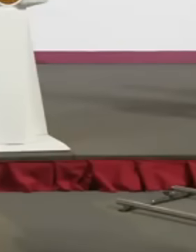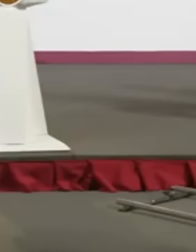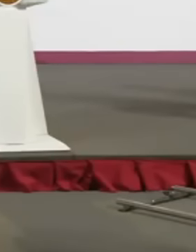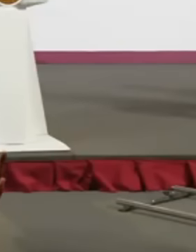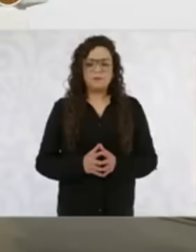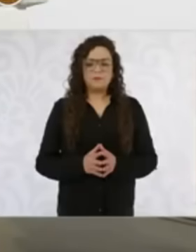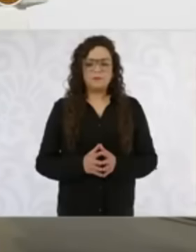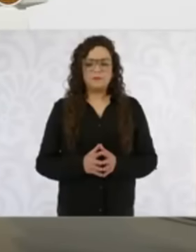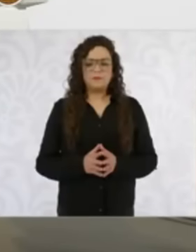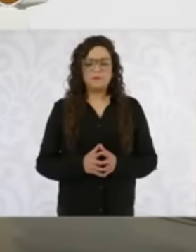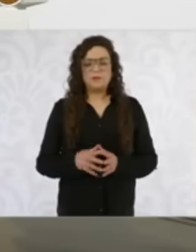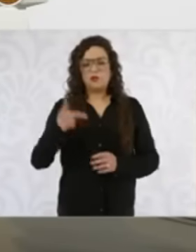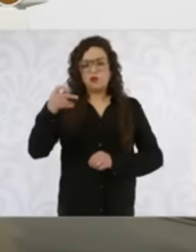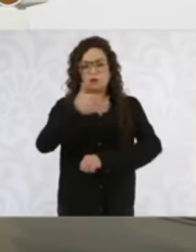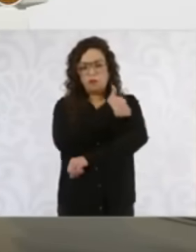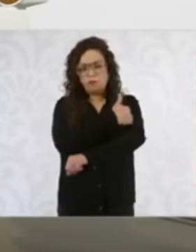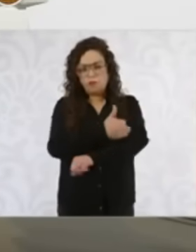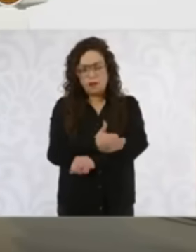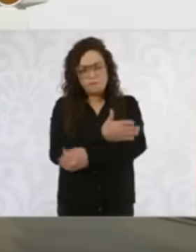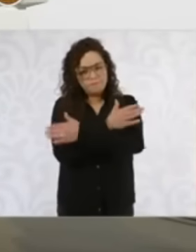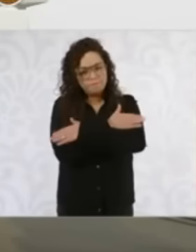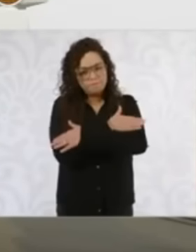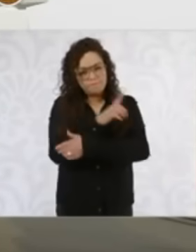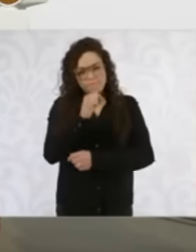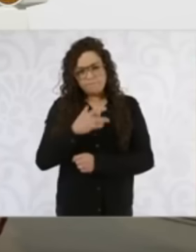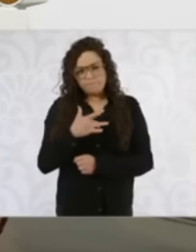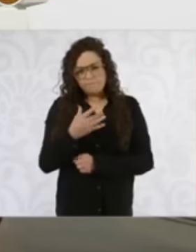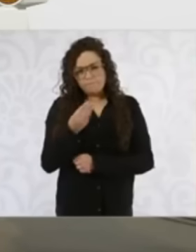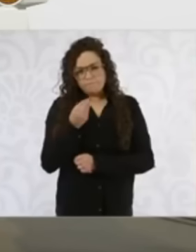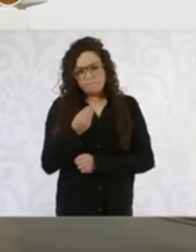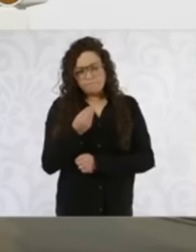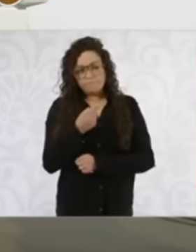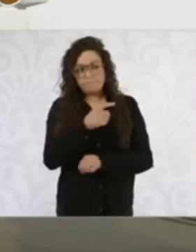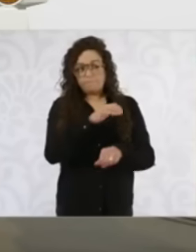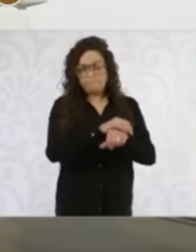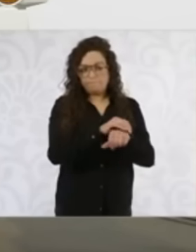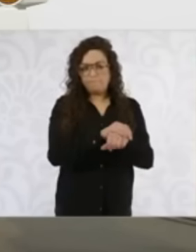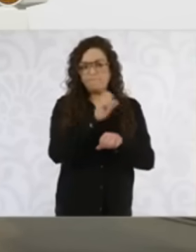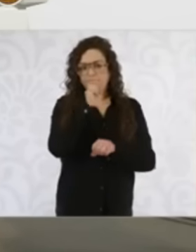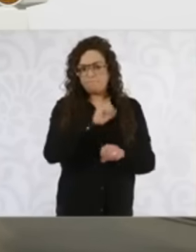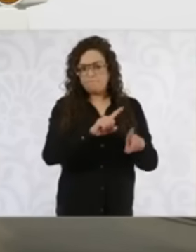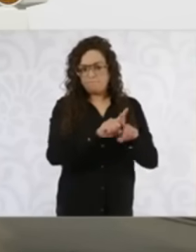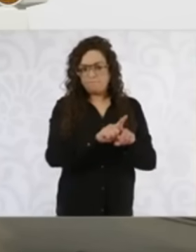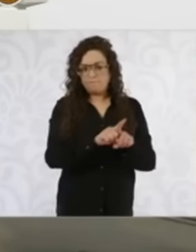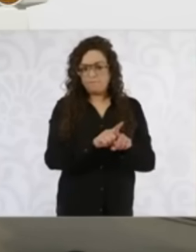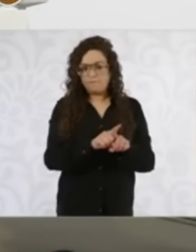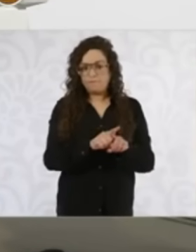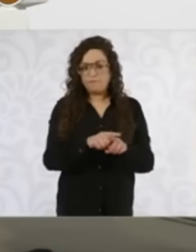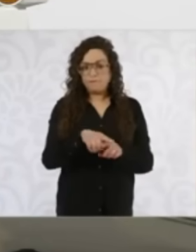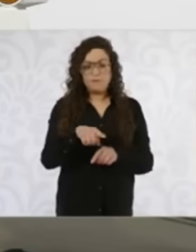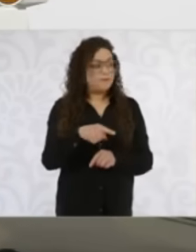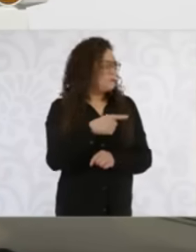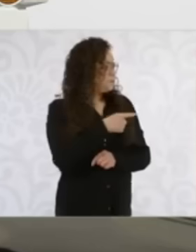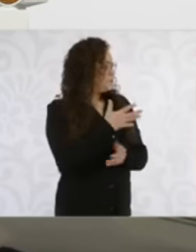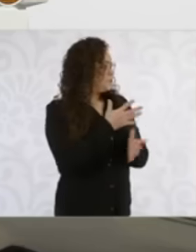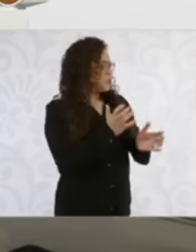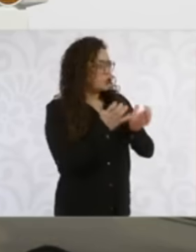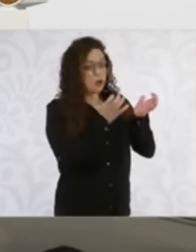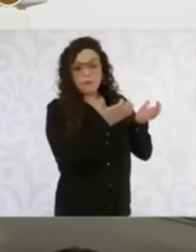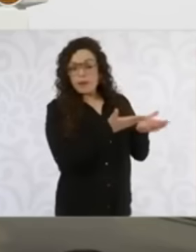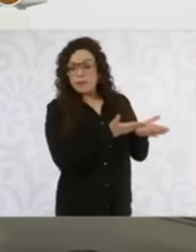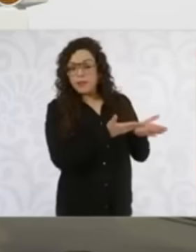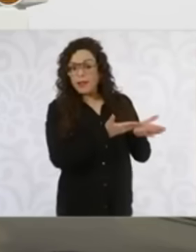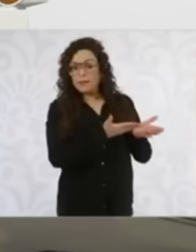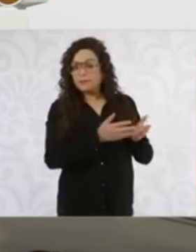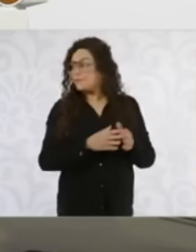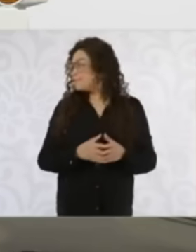hay noticias interesantes. Aunque inicialmente se habló de un incremento del 25%, parece que no va a ser tan alto, pero sí se va a incrementar